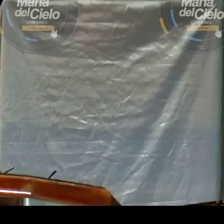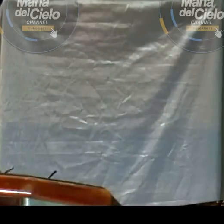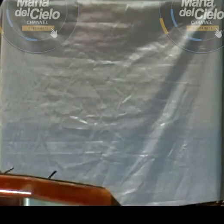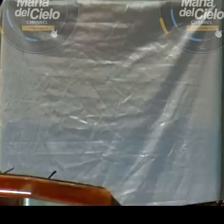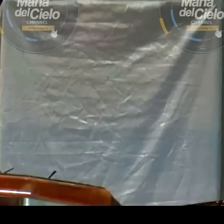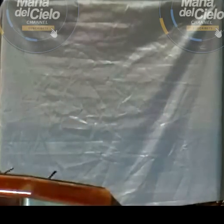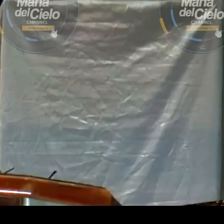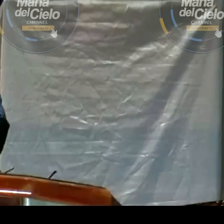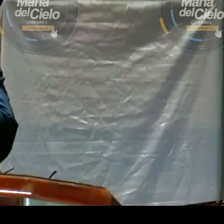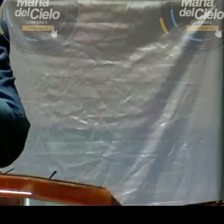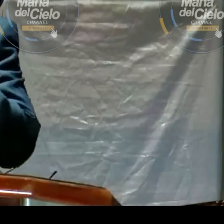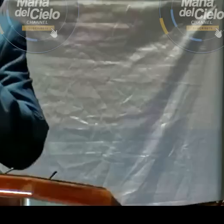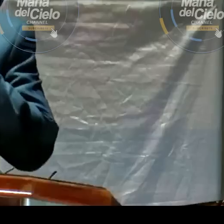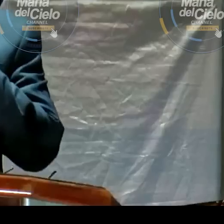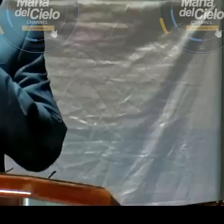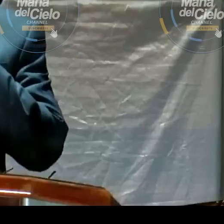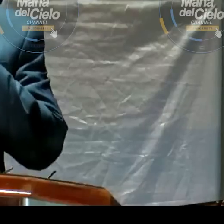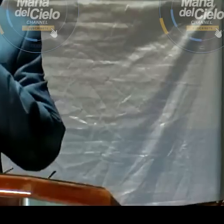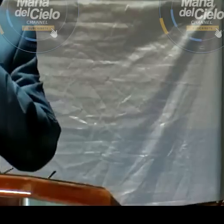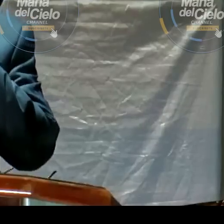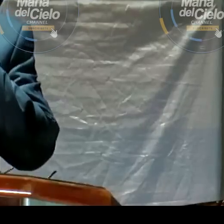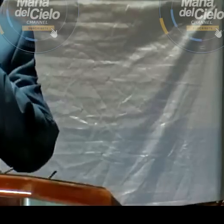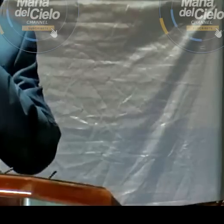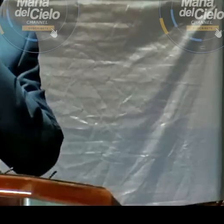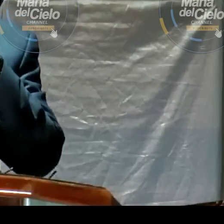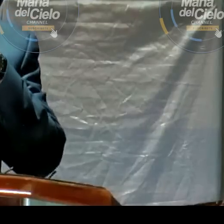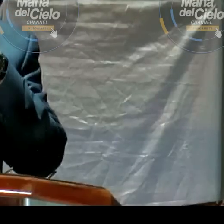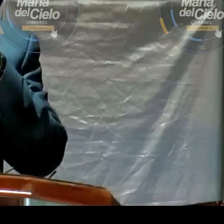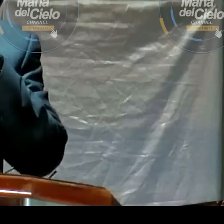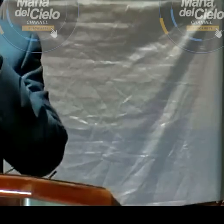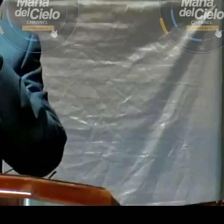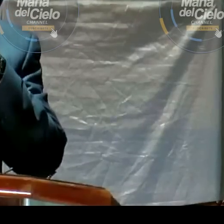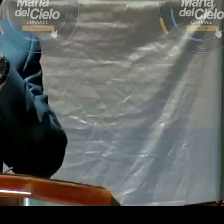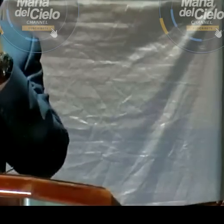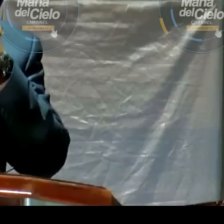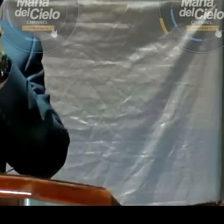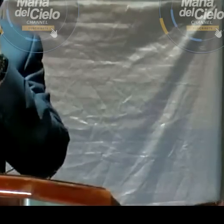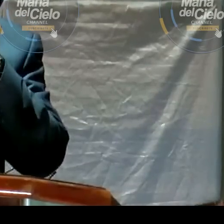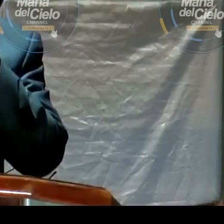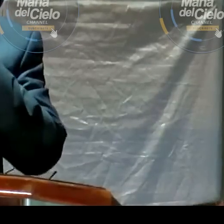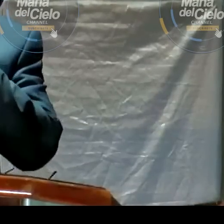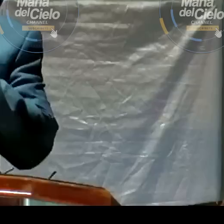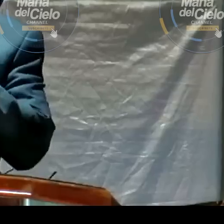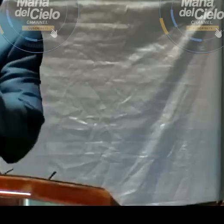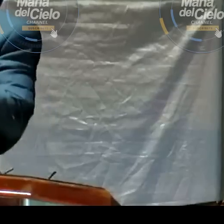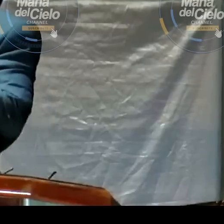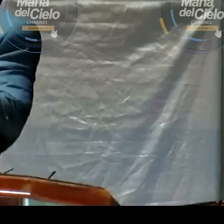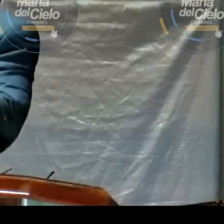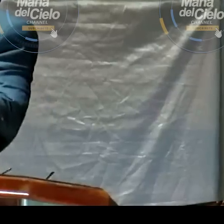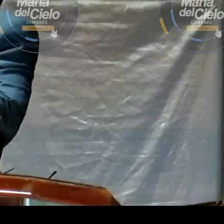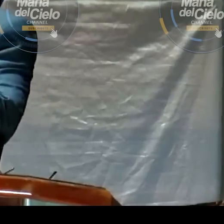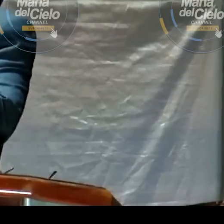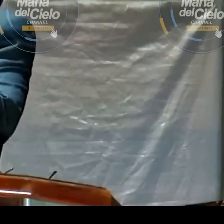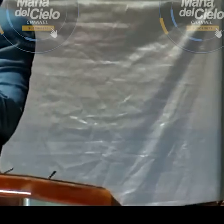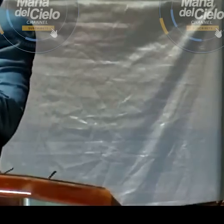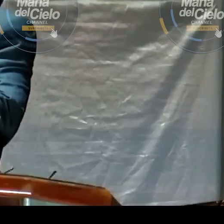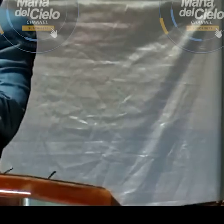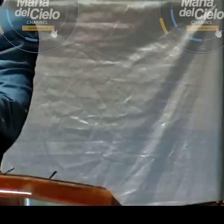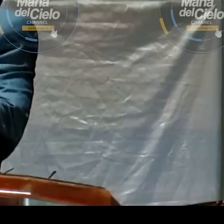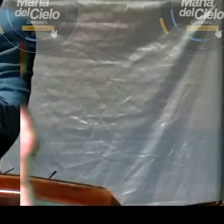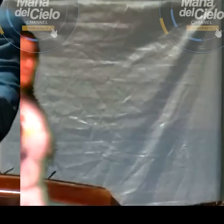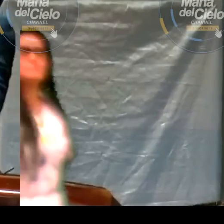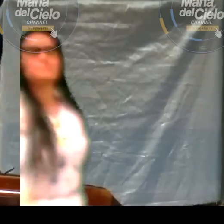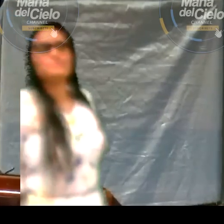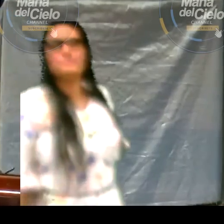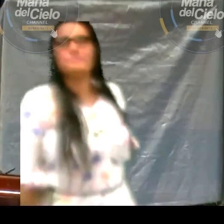esos movimientos se desvanecen. Pero la fe de esta iglesia, la creencia de esta iglesia no está en los hombres.